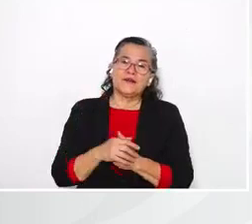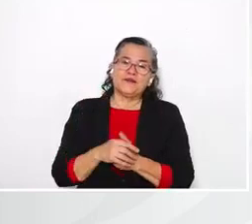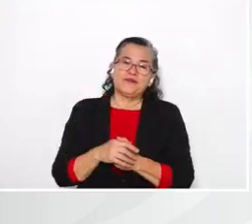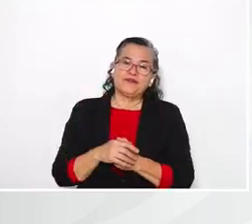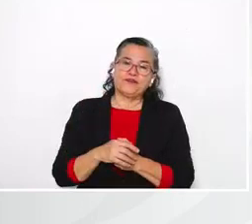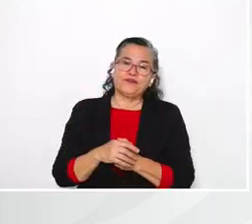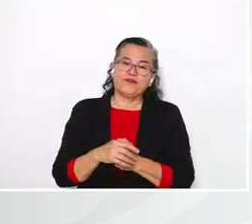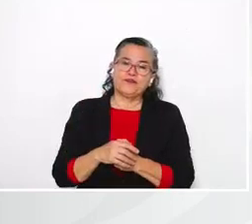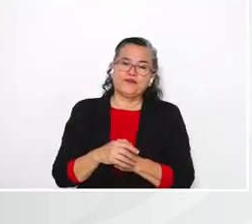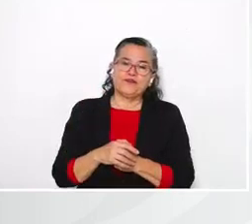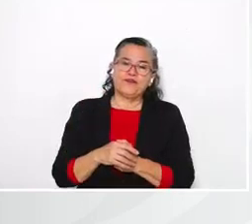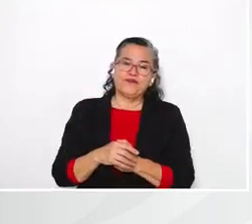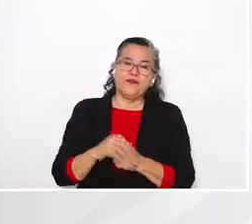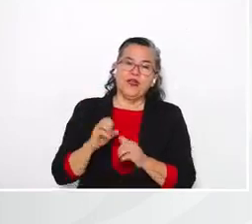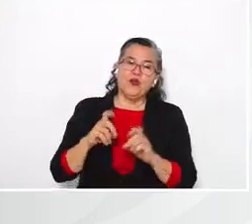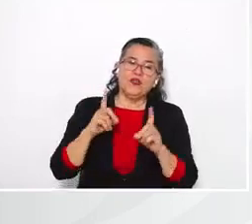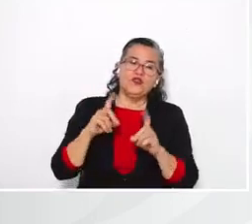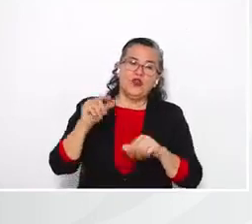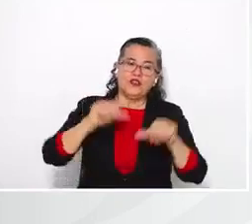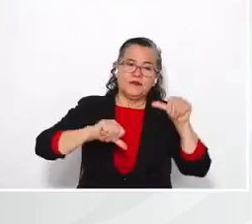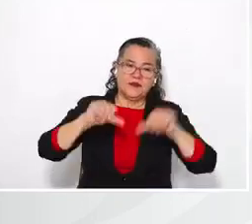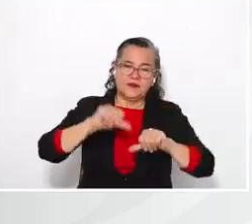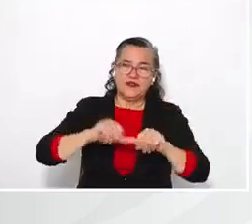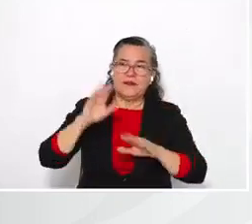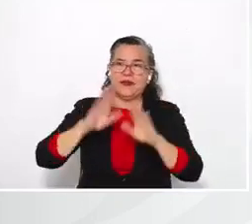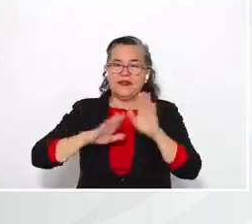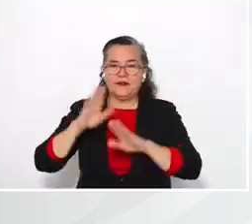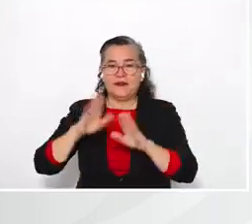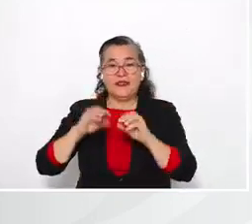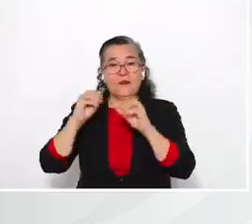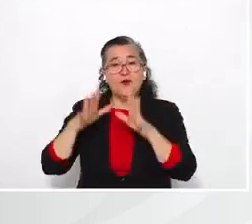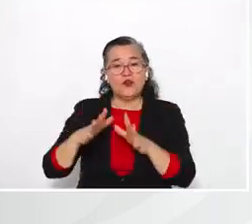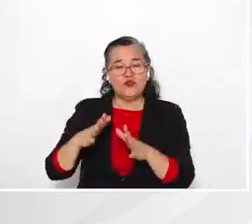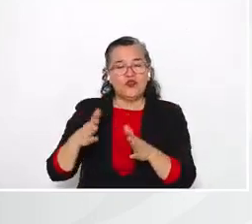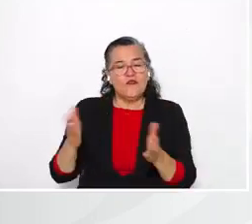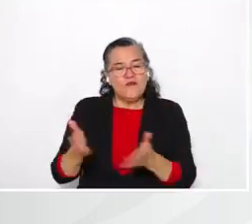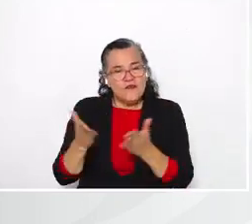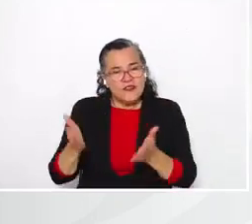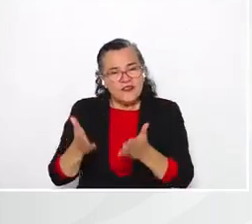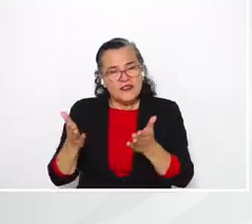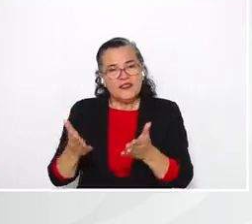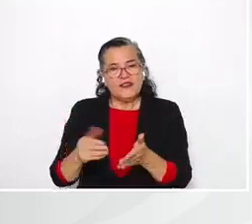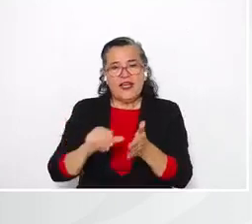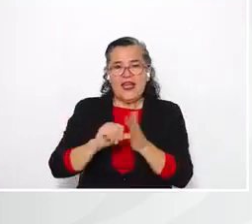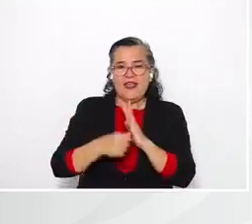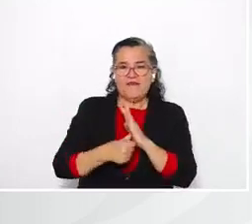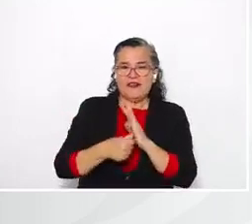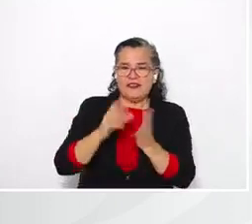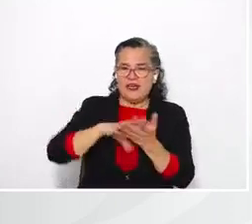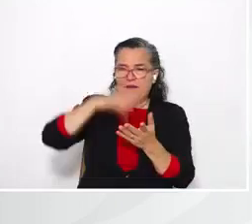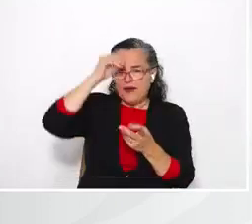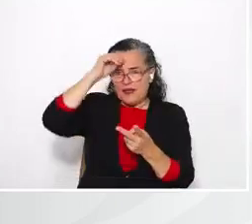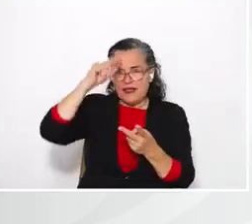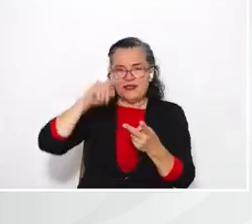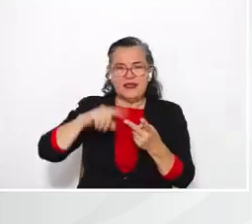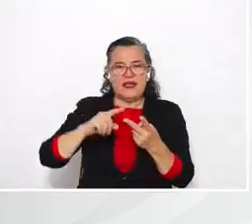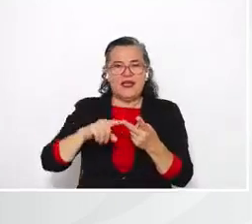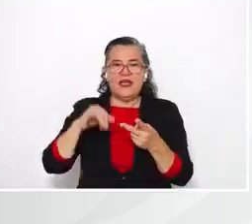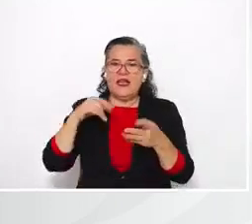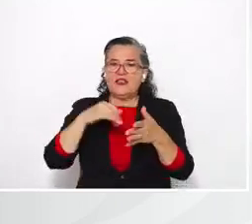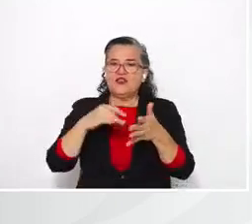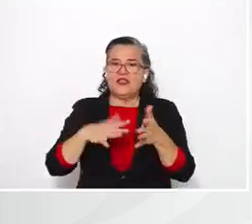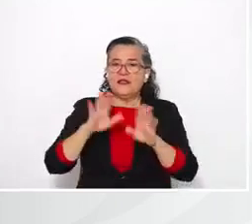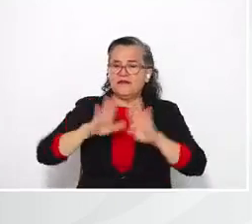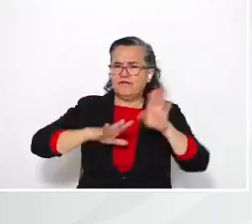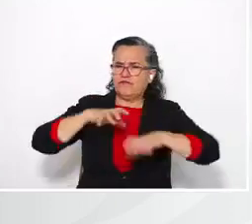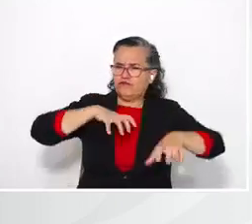y participativa, donde el profesor es el facilitador, el énfasis es en el aprendizaje y